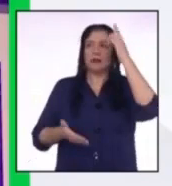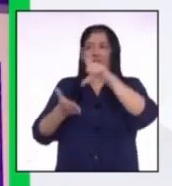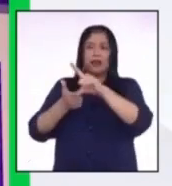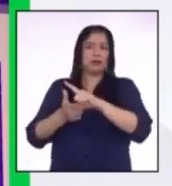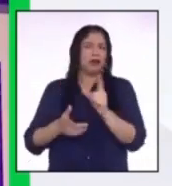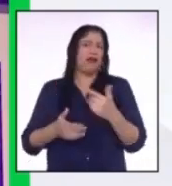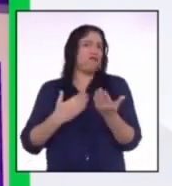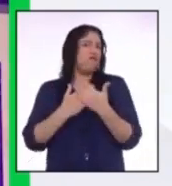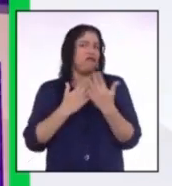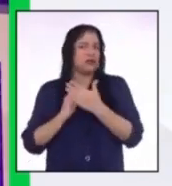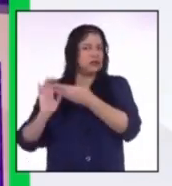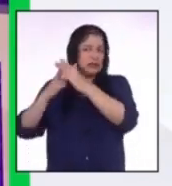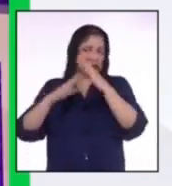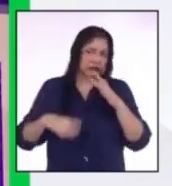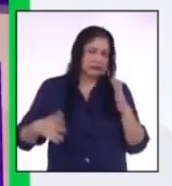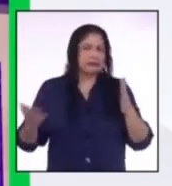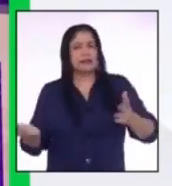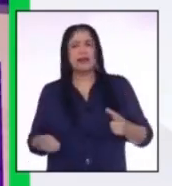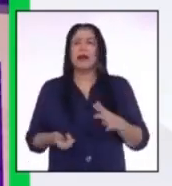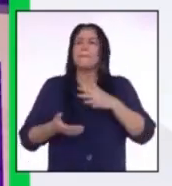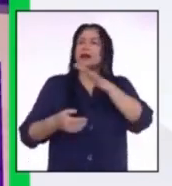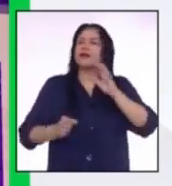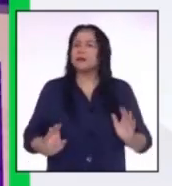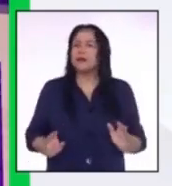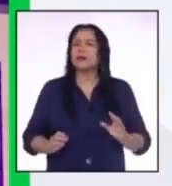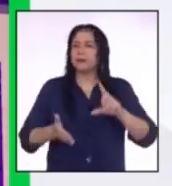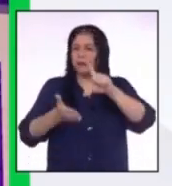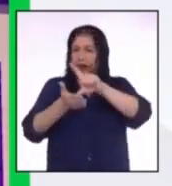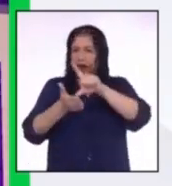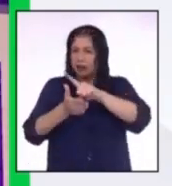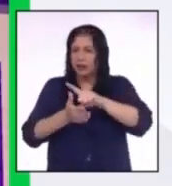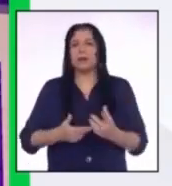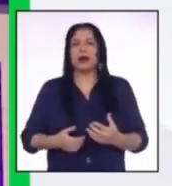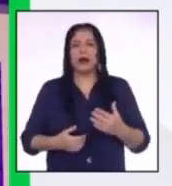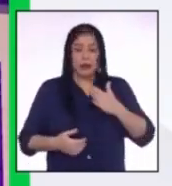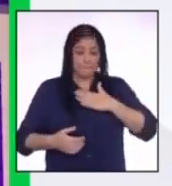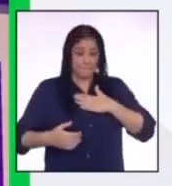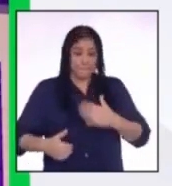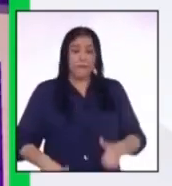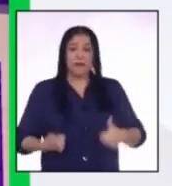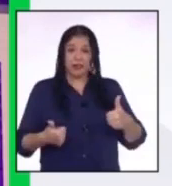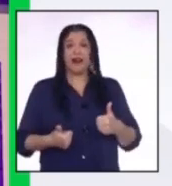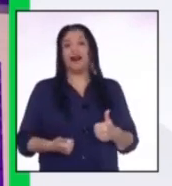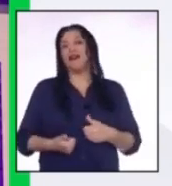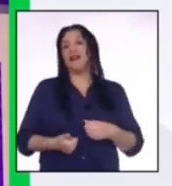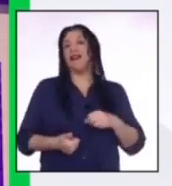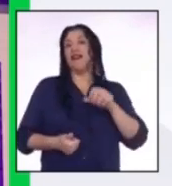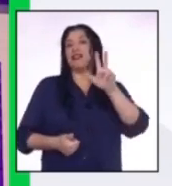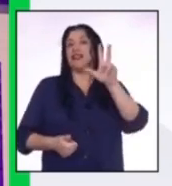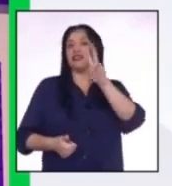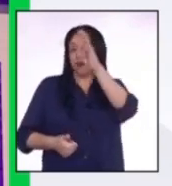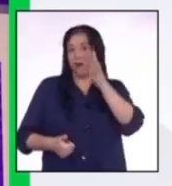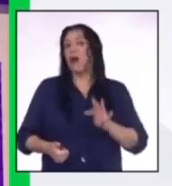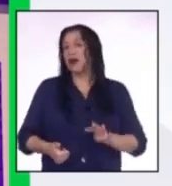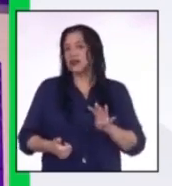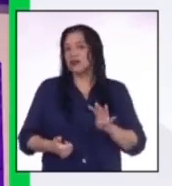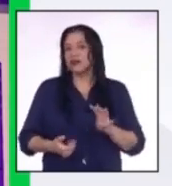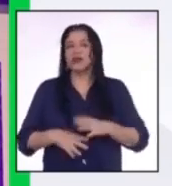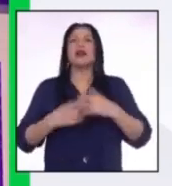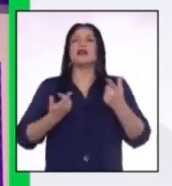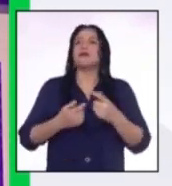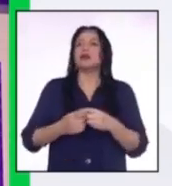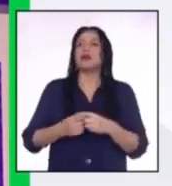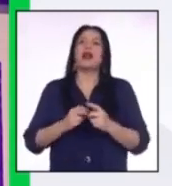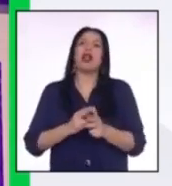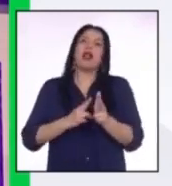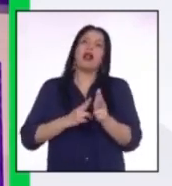fácil en promedio pasamos tres cuartas partes nuestras vidas en el tráfico otra parte de nuestra días